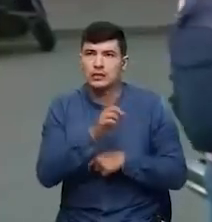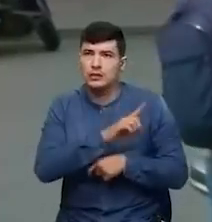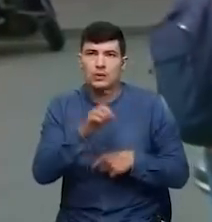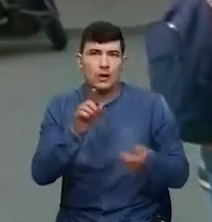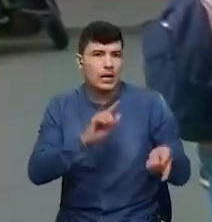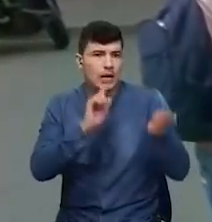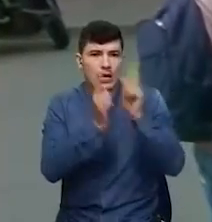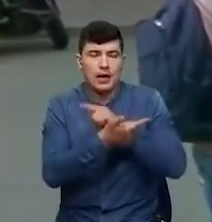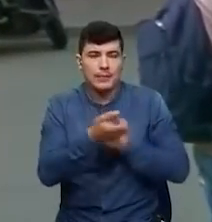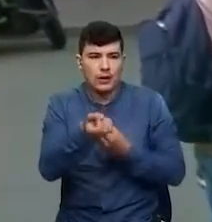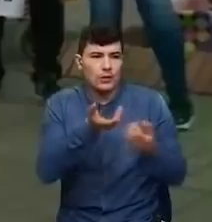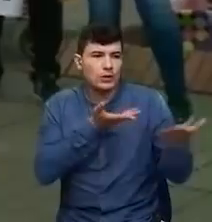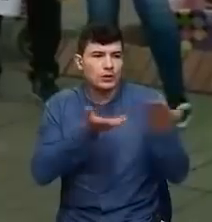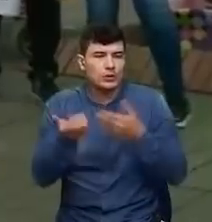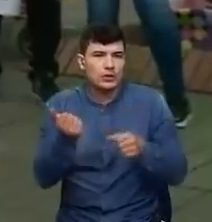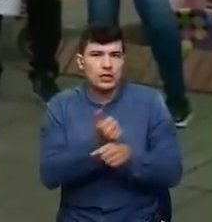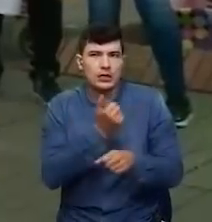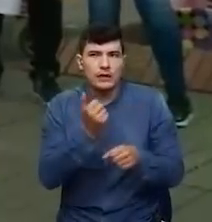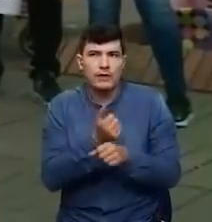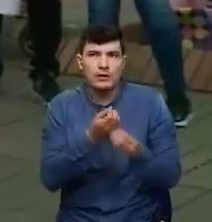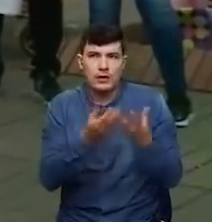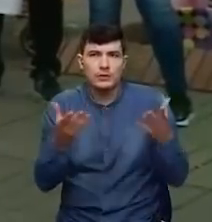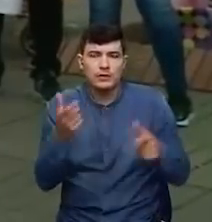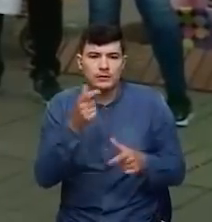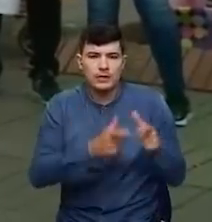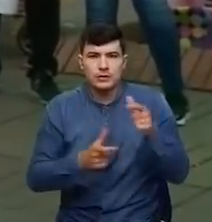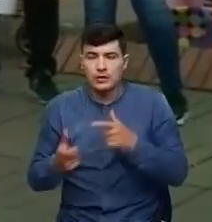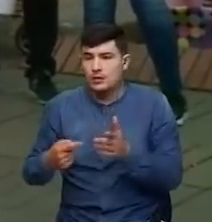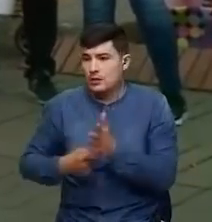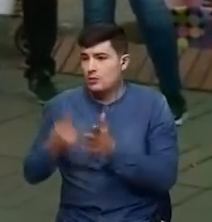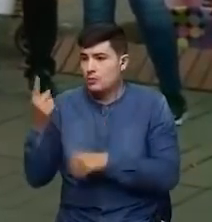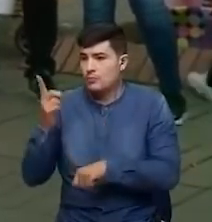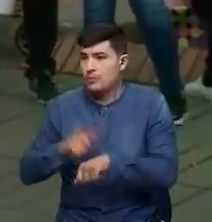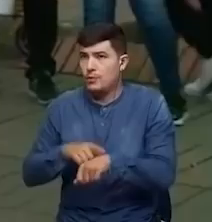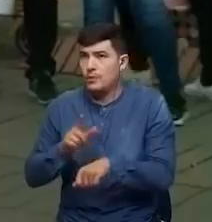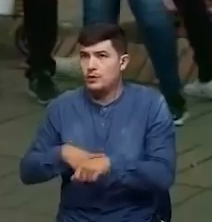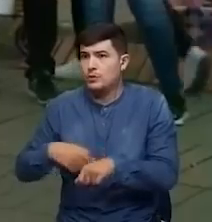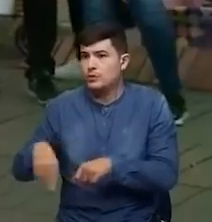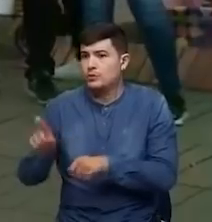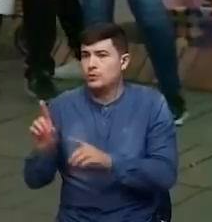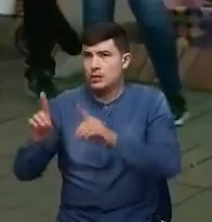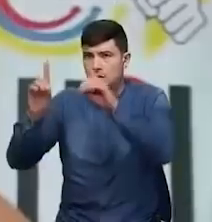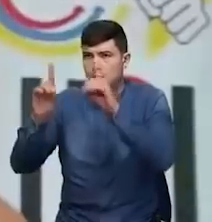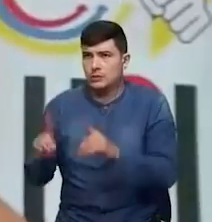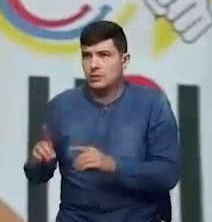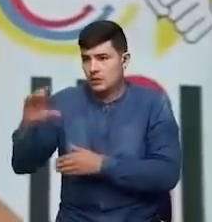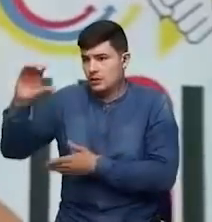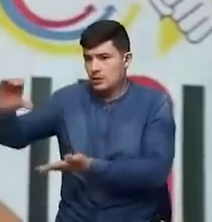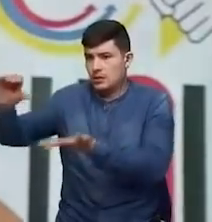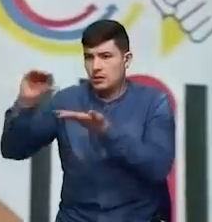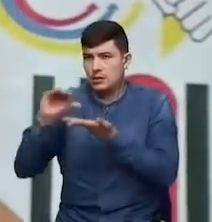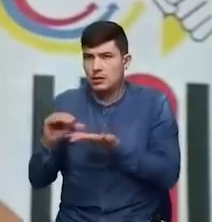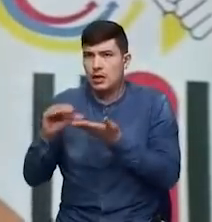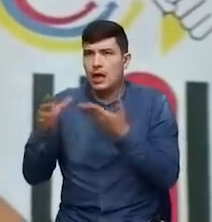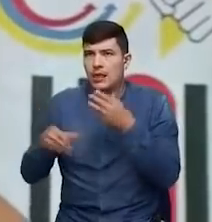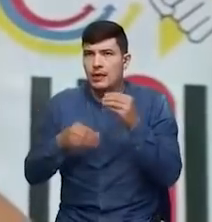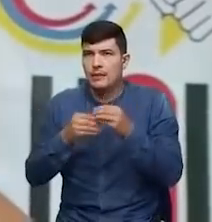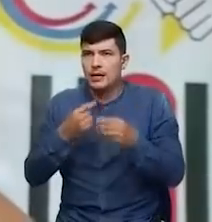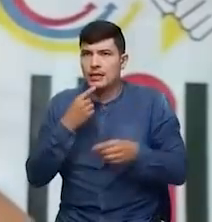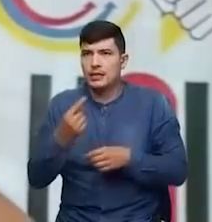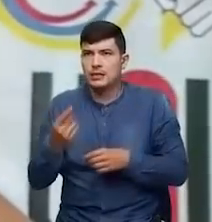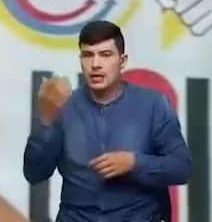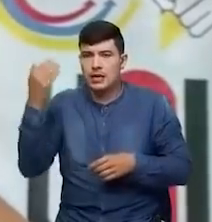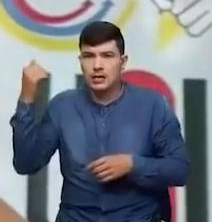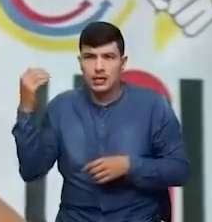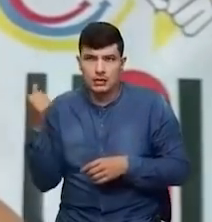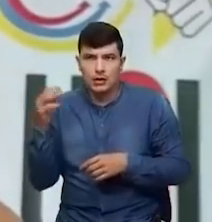ha cambiado las condiciones laborales de muchos de ellos. De un momento a otro, arbitrariamente toma la decisión de reducir nuestra jornada laboral, que equivale,